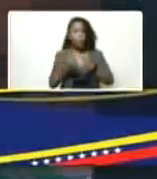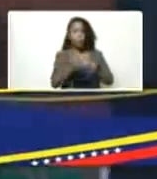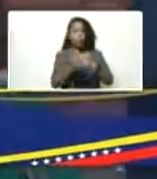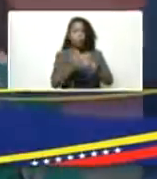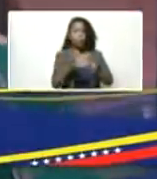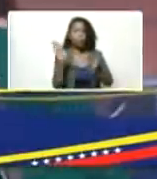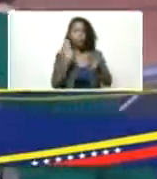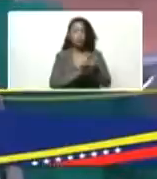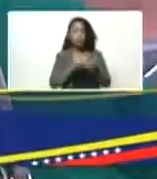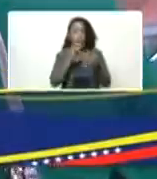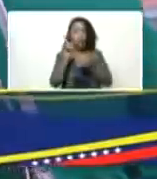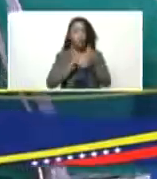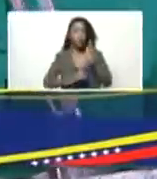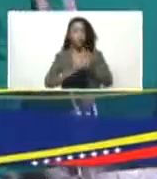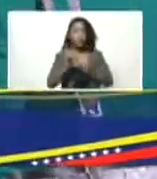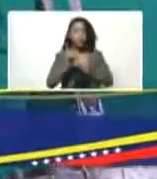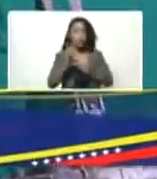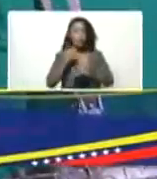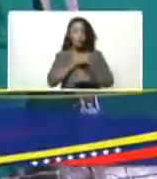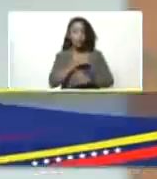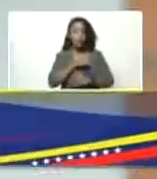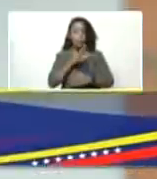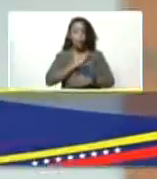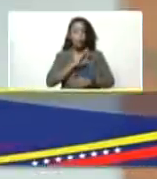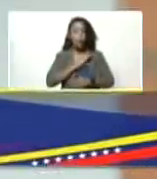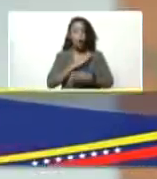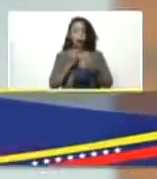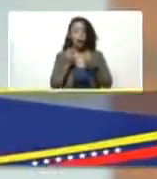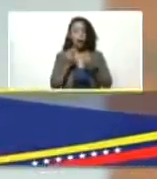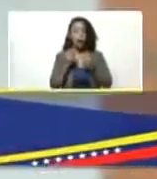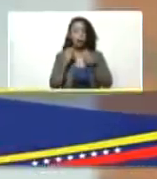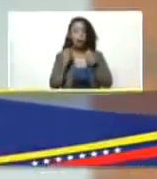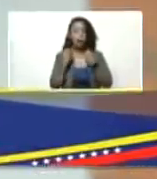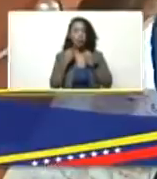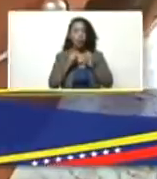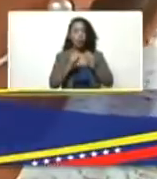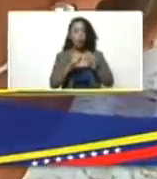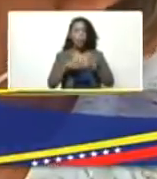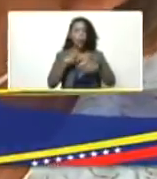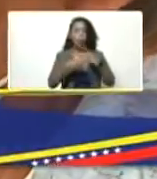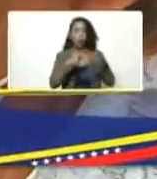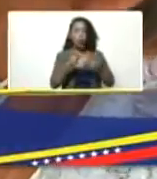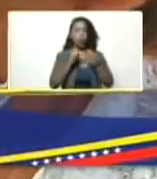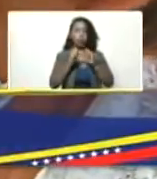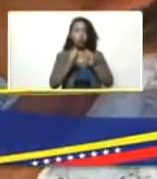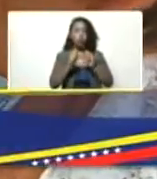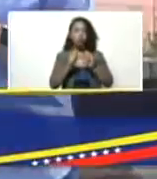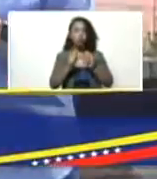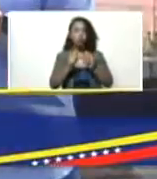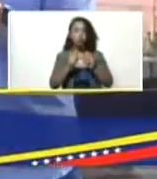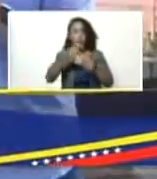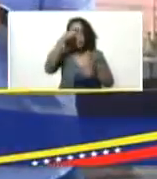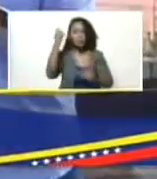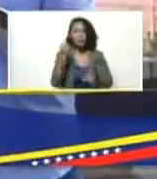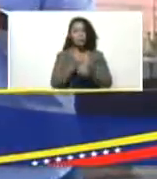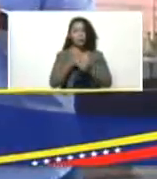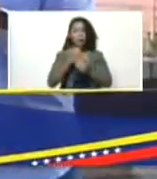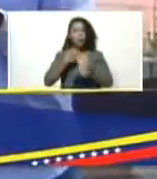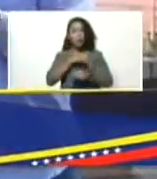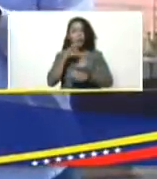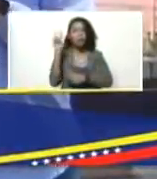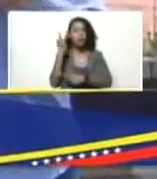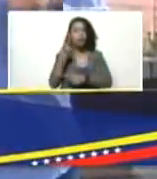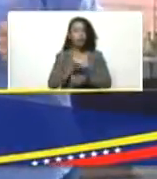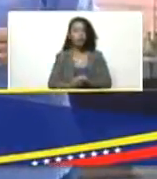enmarcándolos a ellos en el desarrollo de nuestra economía para seguir produciendo, para seguir trabajando por nuestra